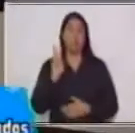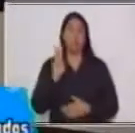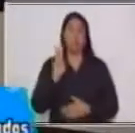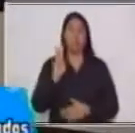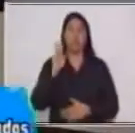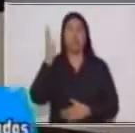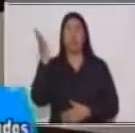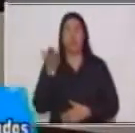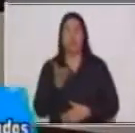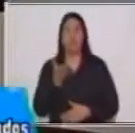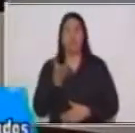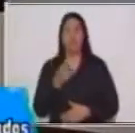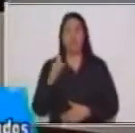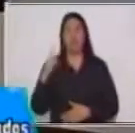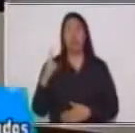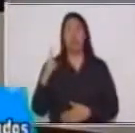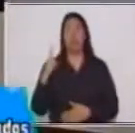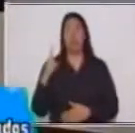dividido